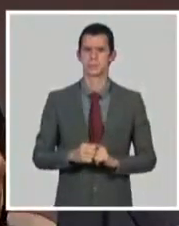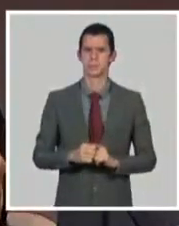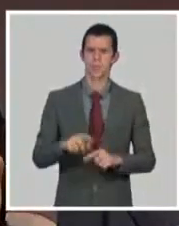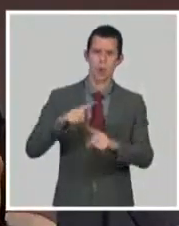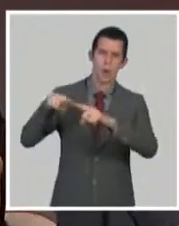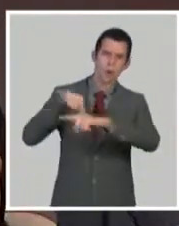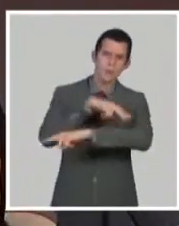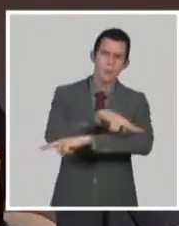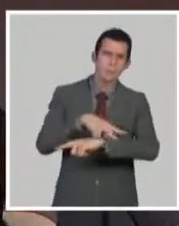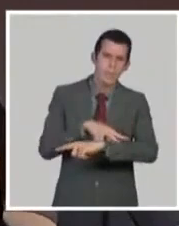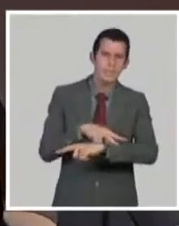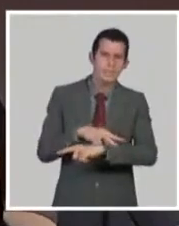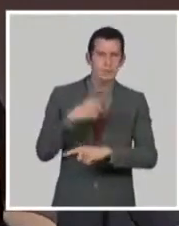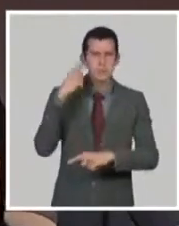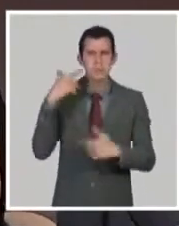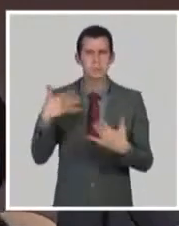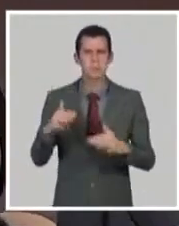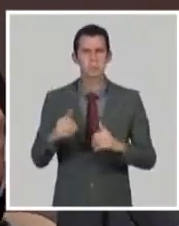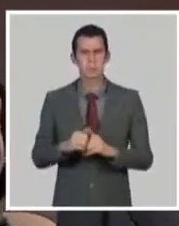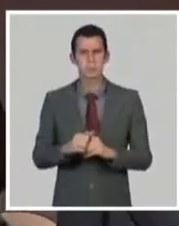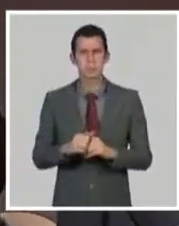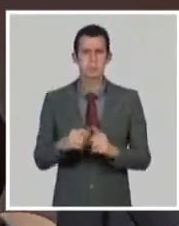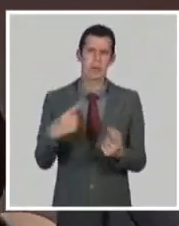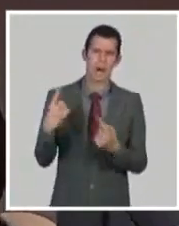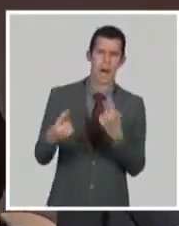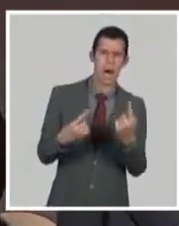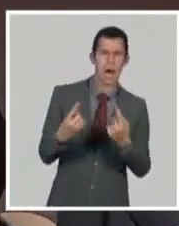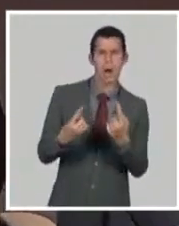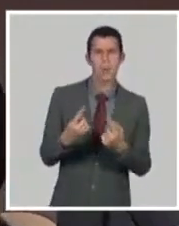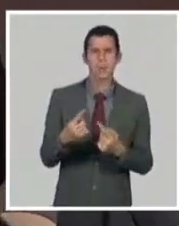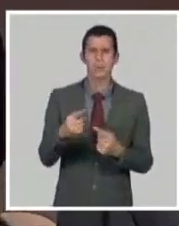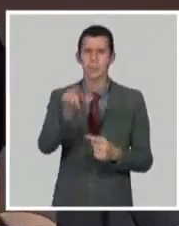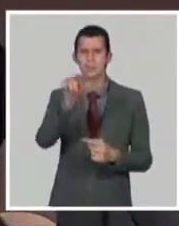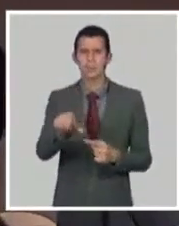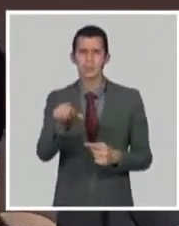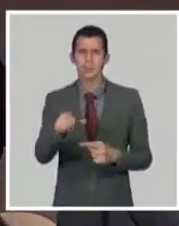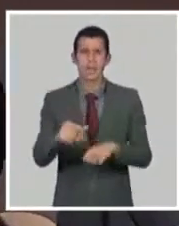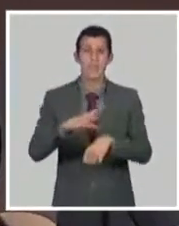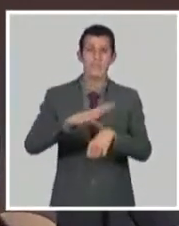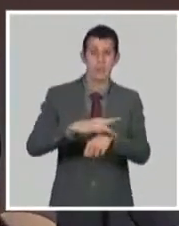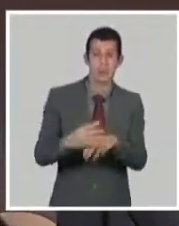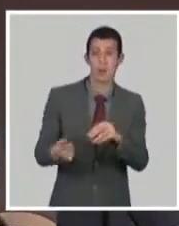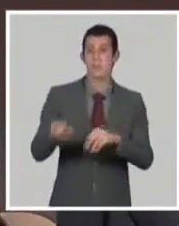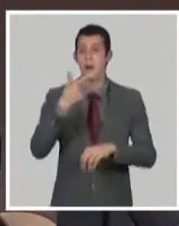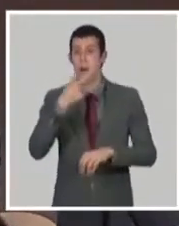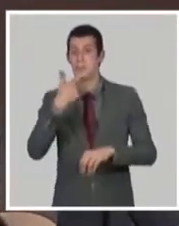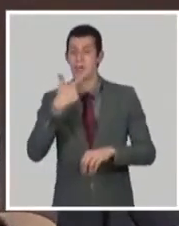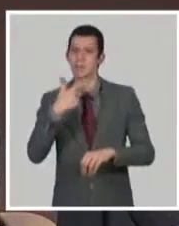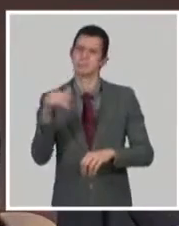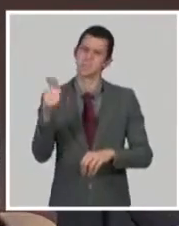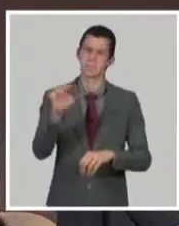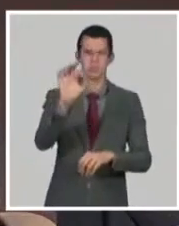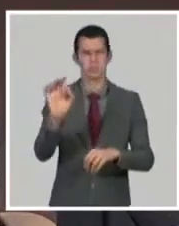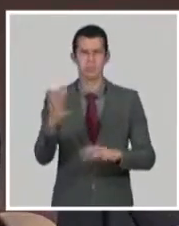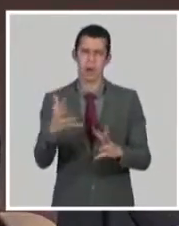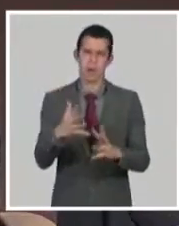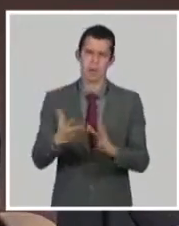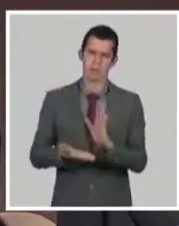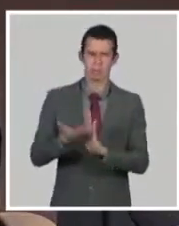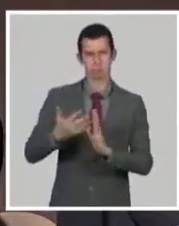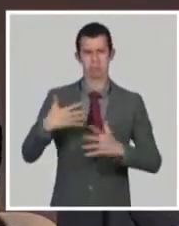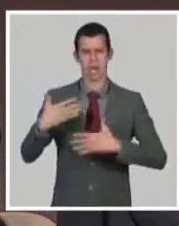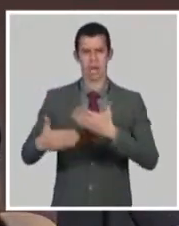de un 3%, o sea, 10% en el mundo más, menos de un 3% en Cuba. En el mundo la letalidad está por encima del